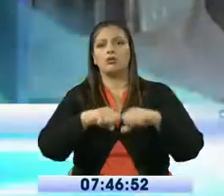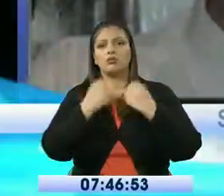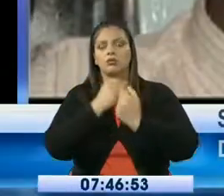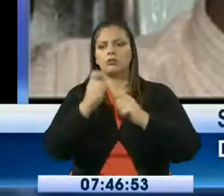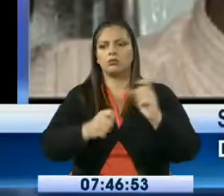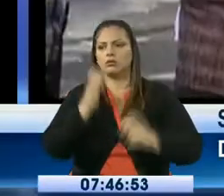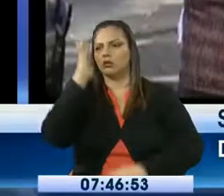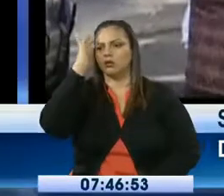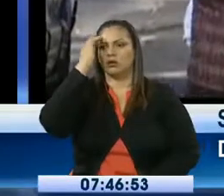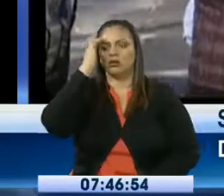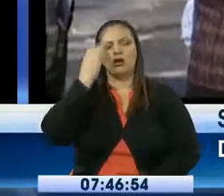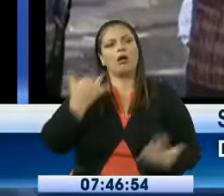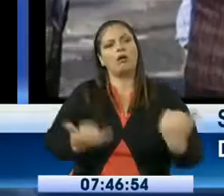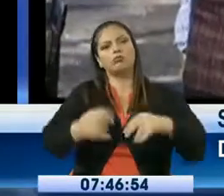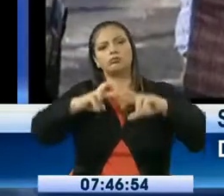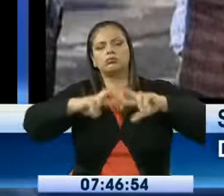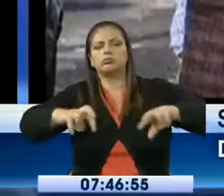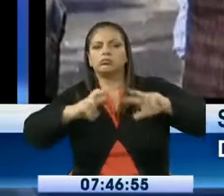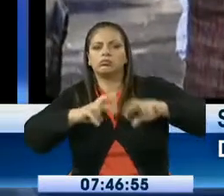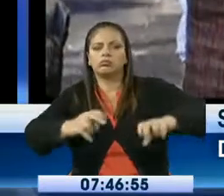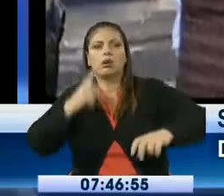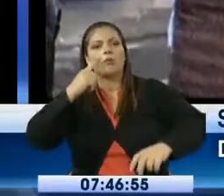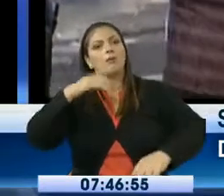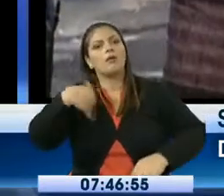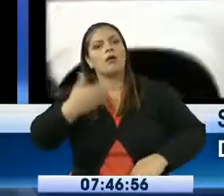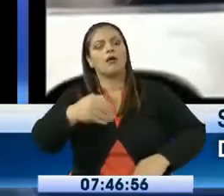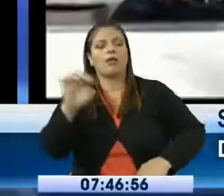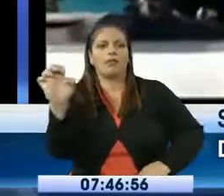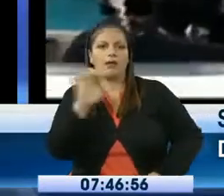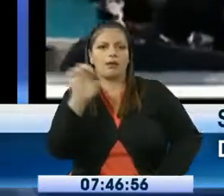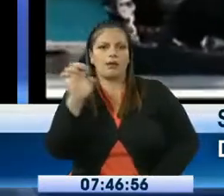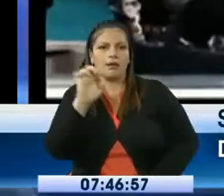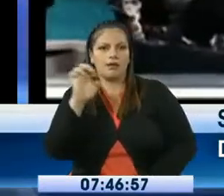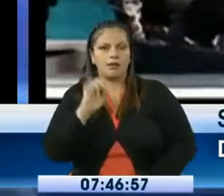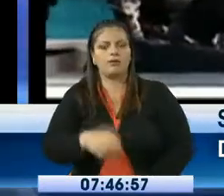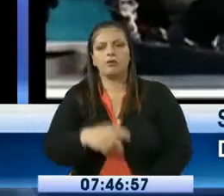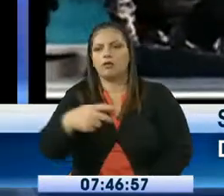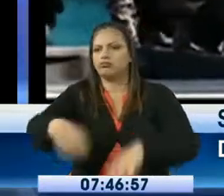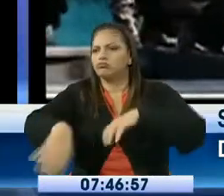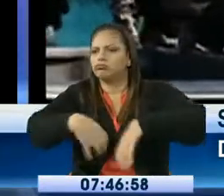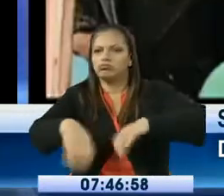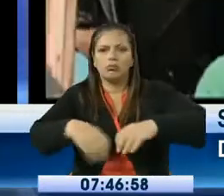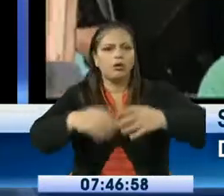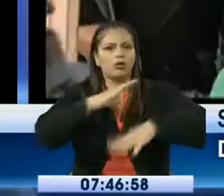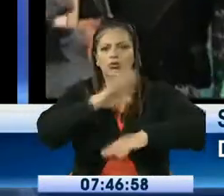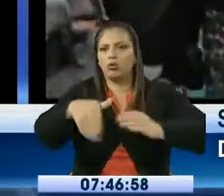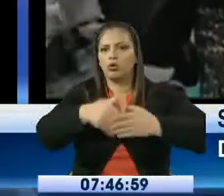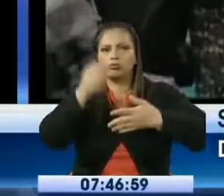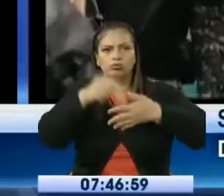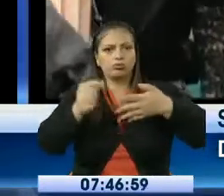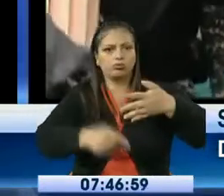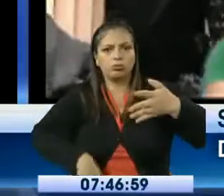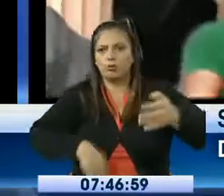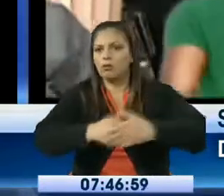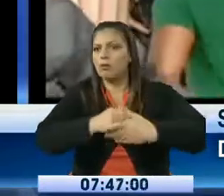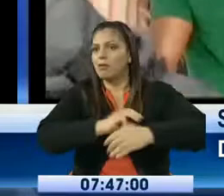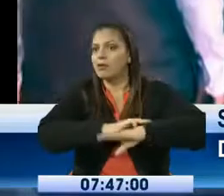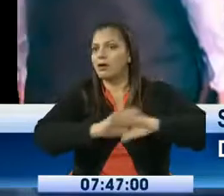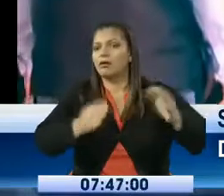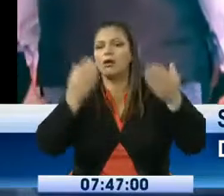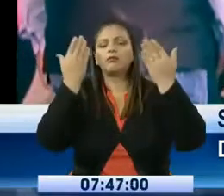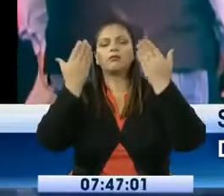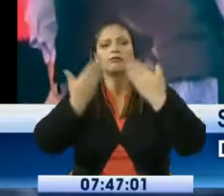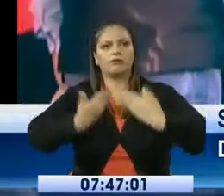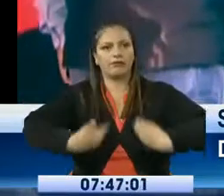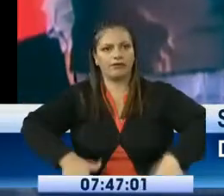eso estamos investigando. Esperemos llegar hasta enero con una instrucción culminada, con las pruebas suficientes y con todos los autores. Y